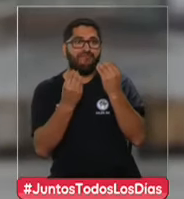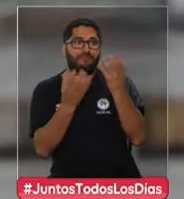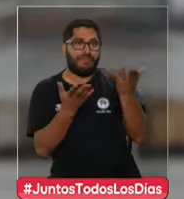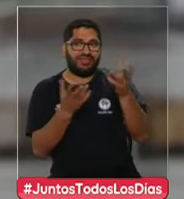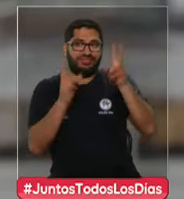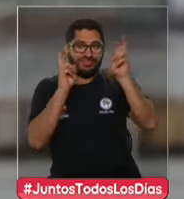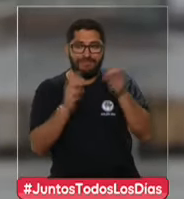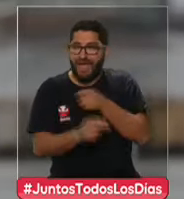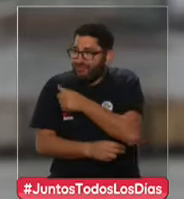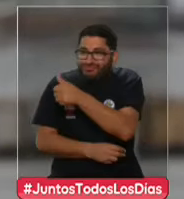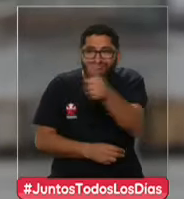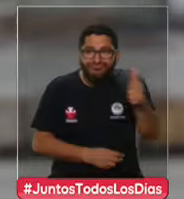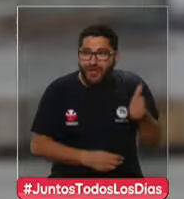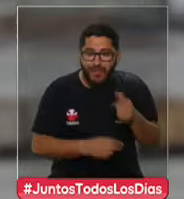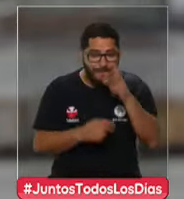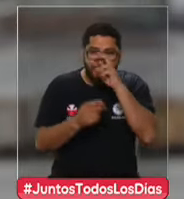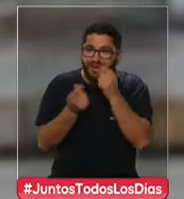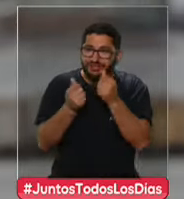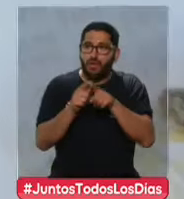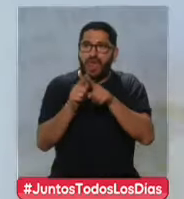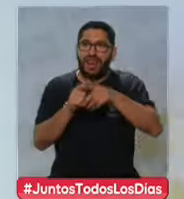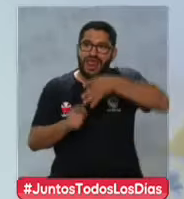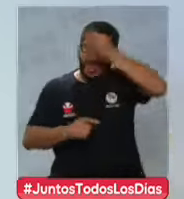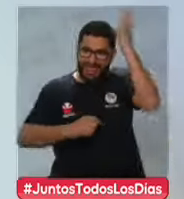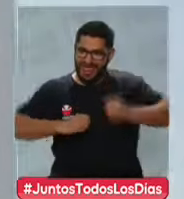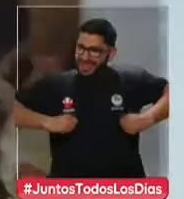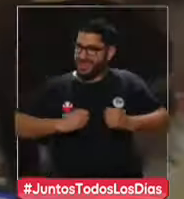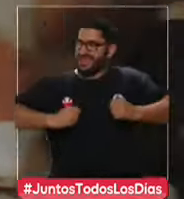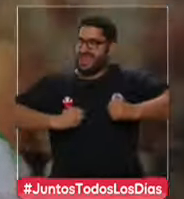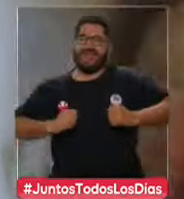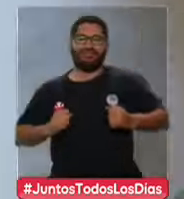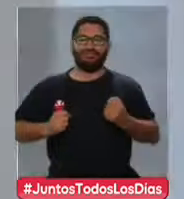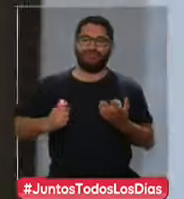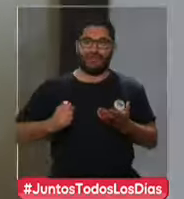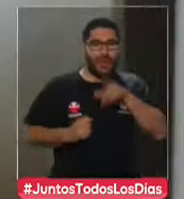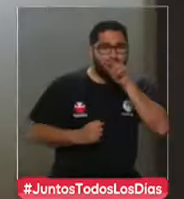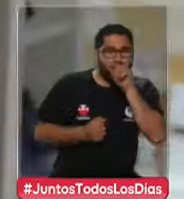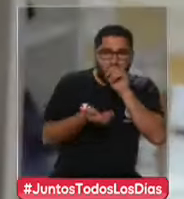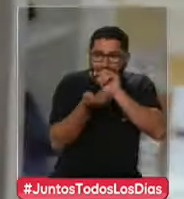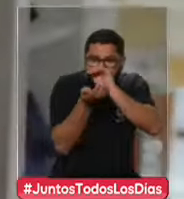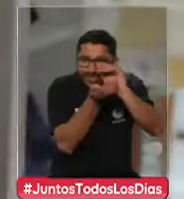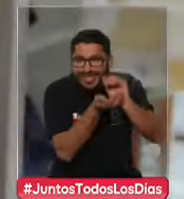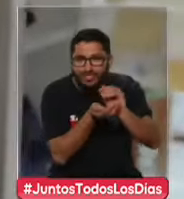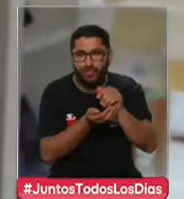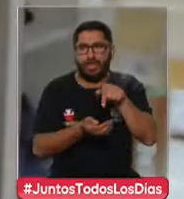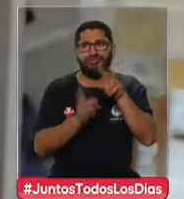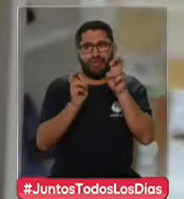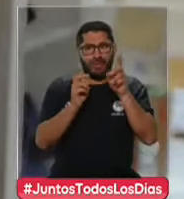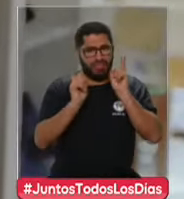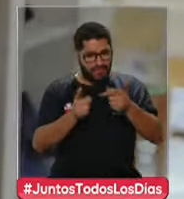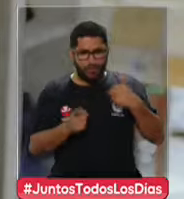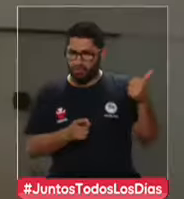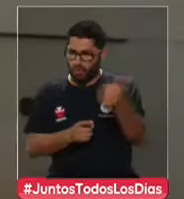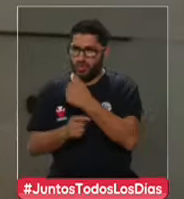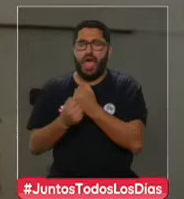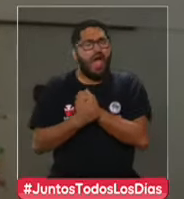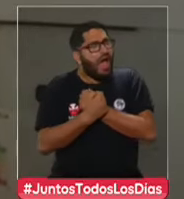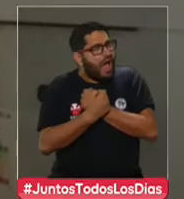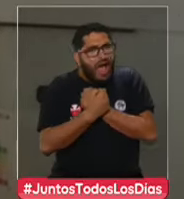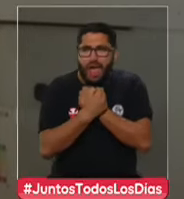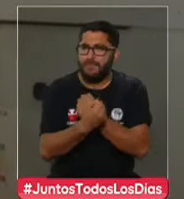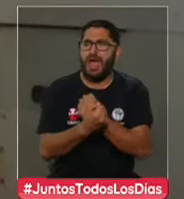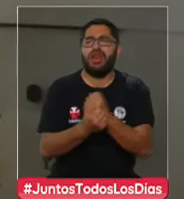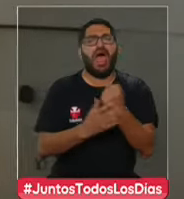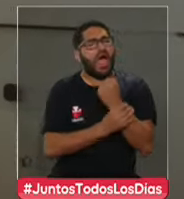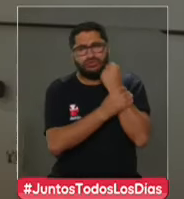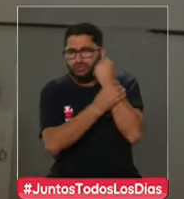quieres la gallina, tienes que quererla con los pollitos, o si no, ¿de qué vale? Los niños son ángeles y hay que darle amor, hay que darle contención, hay que ayudarlo, protegerlo. Ya lo dijo, que